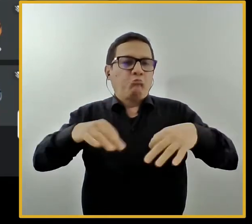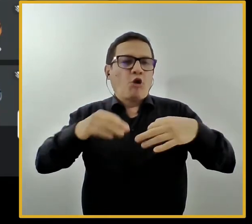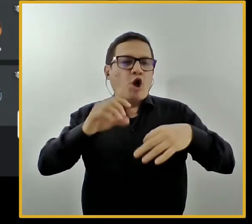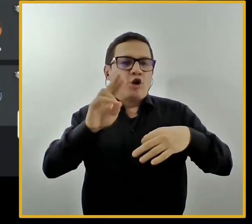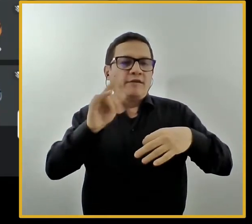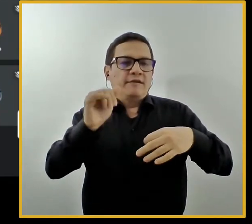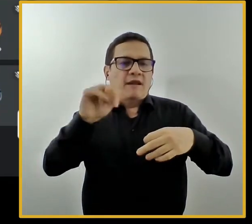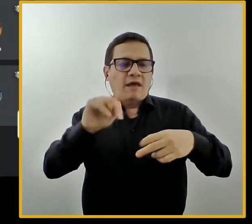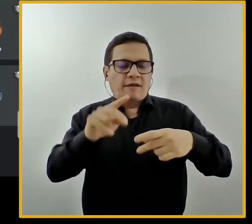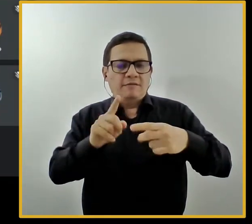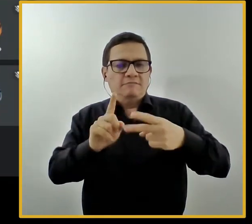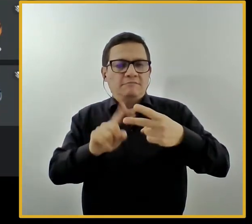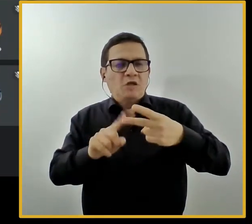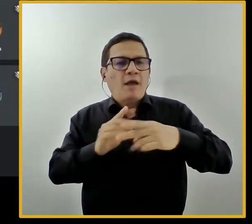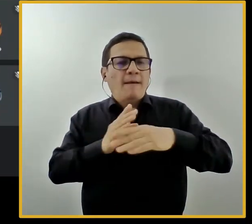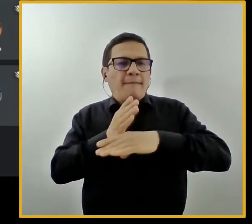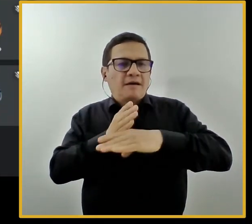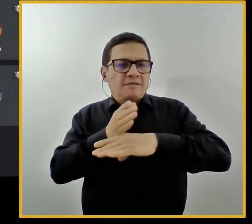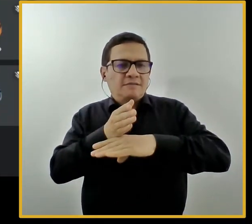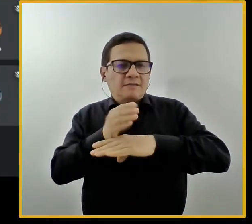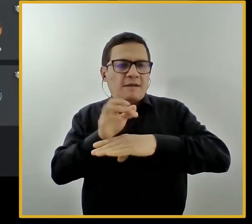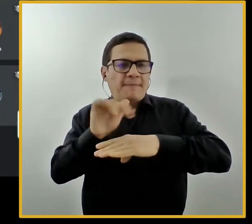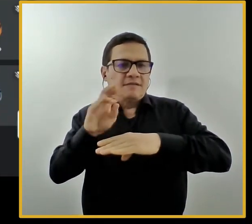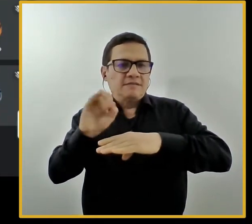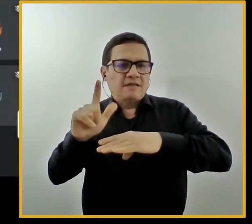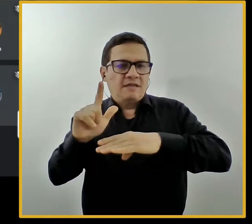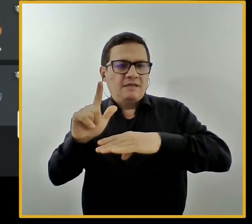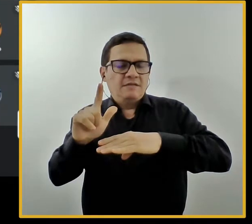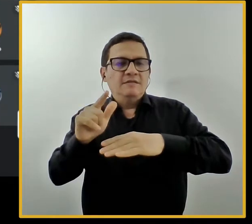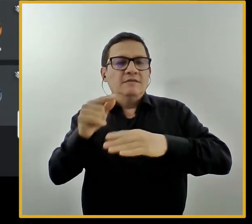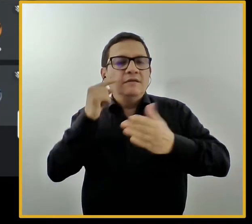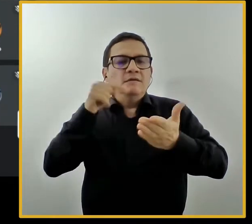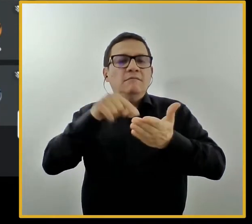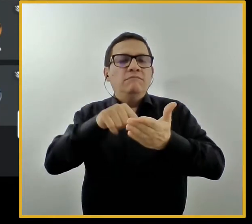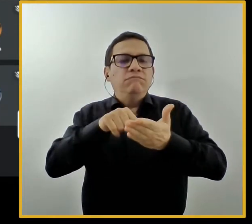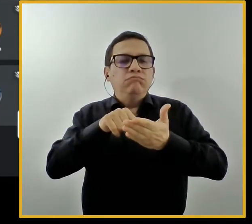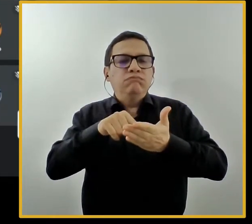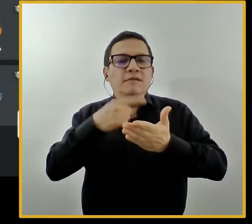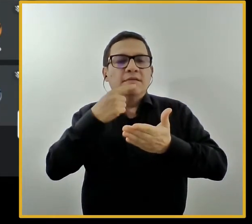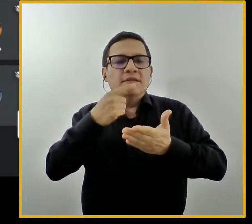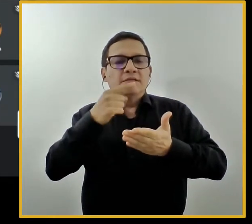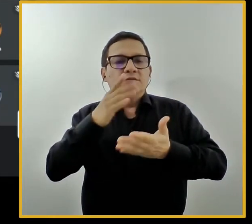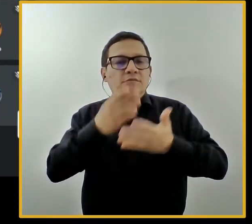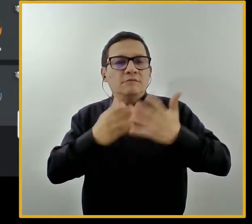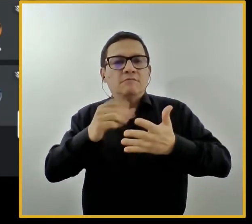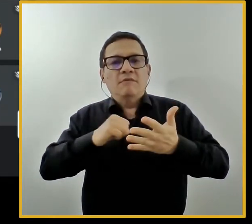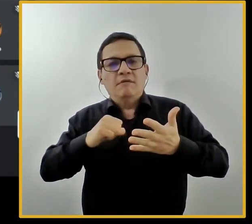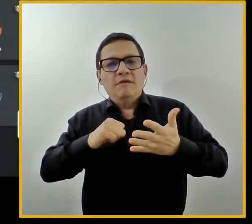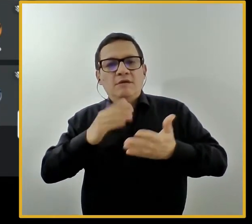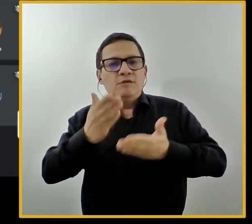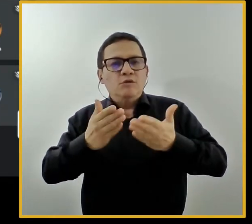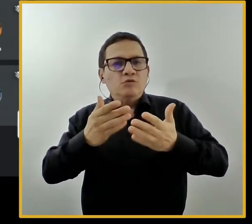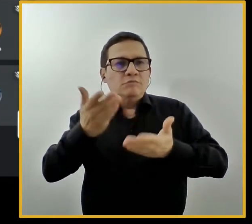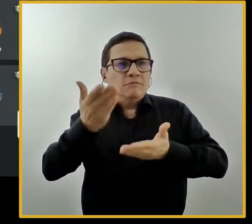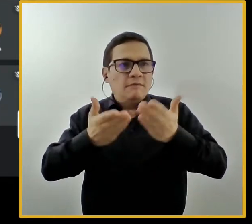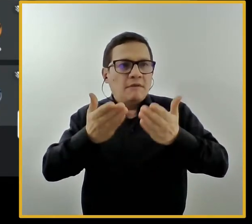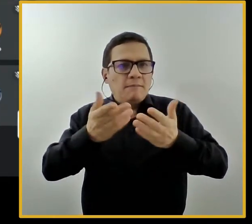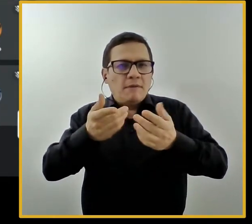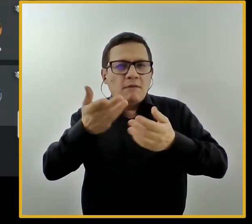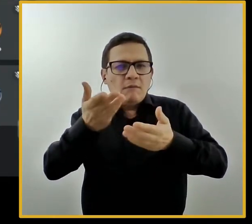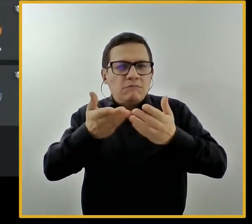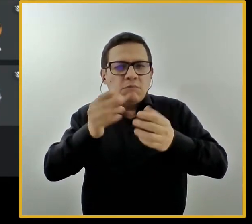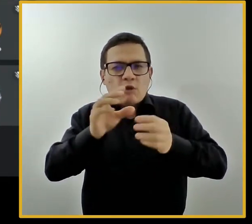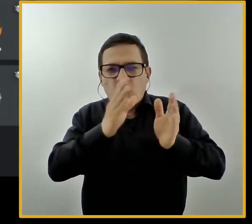ordinarias y parciales, ¿cierto? Y también allí mencionamos que de acuerdo a su orden, también